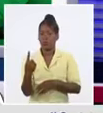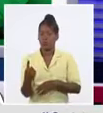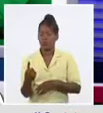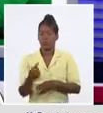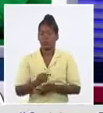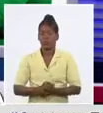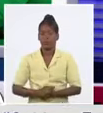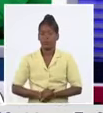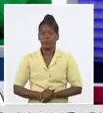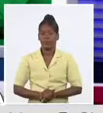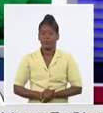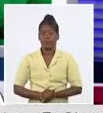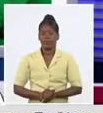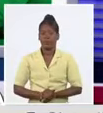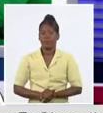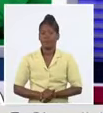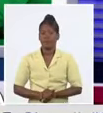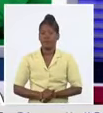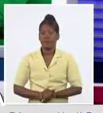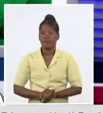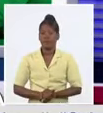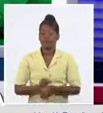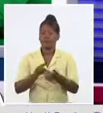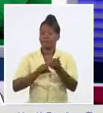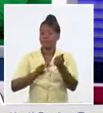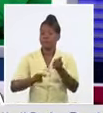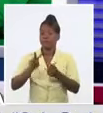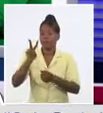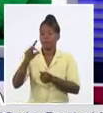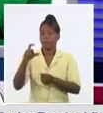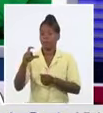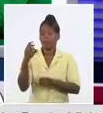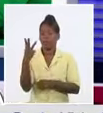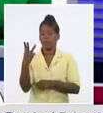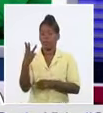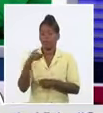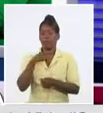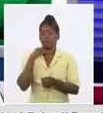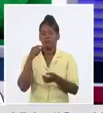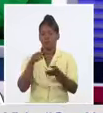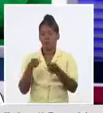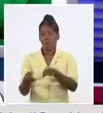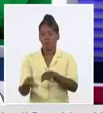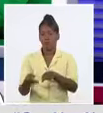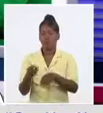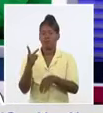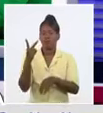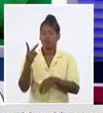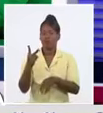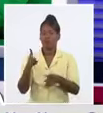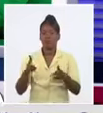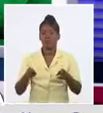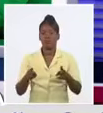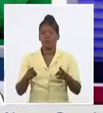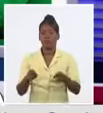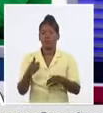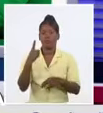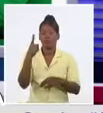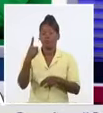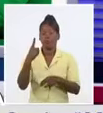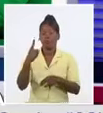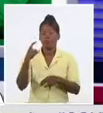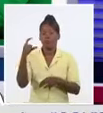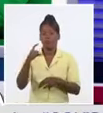uno. Villa Clara, 3 fallecidos también, 2 de Caibarién y 1 de Camajuaní. Los